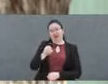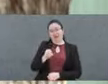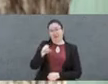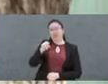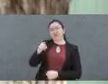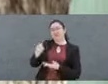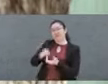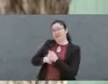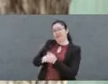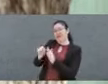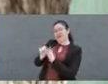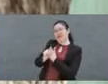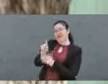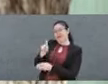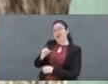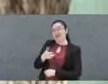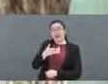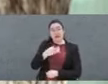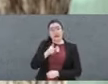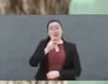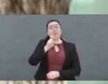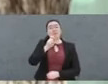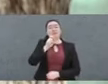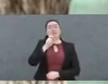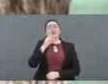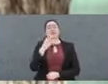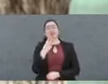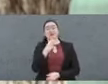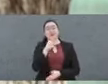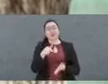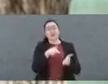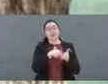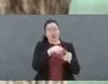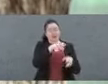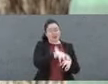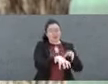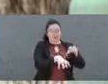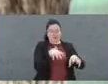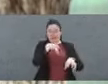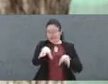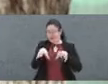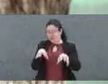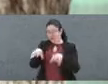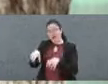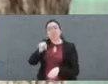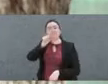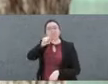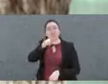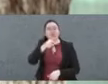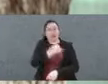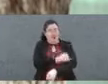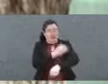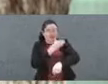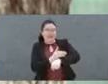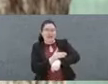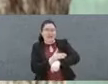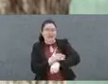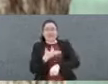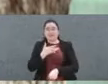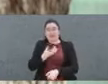que aquí en Iztacalco hay 23 sectores en los que se divide estos circuitos